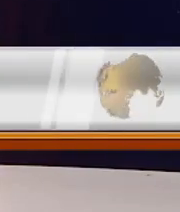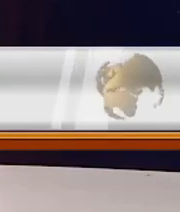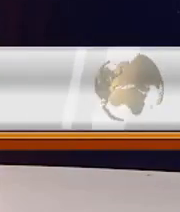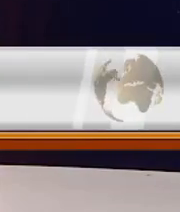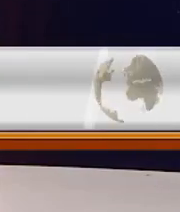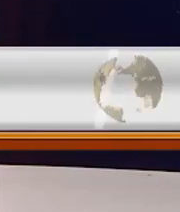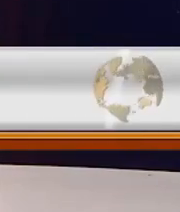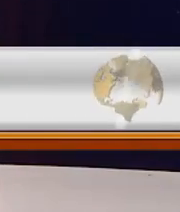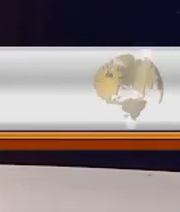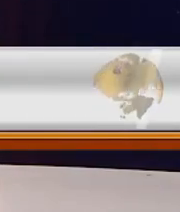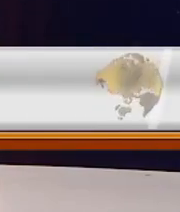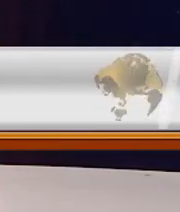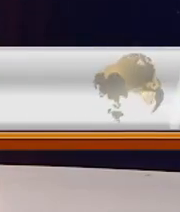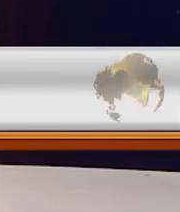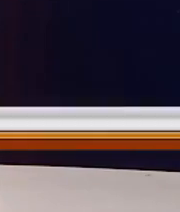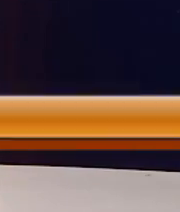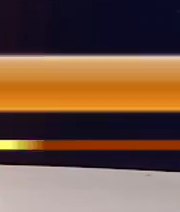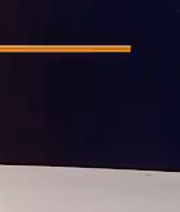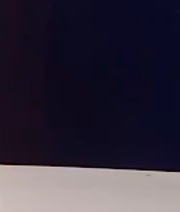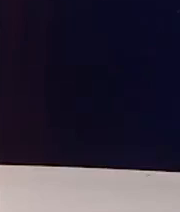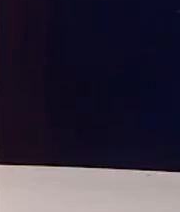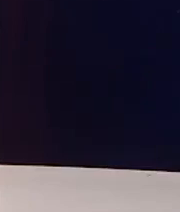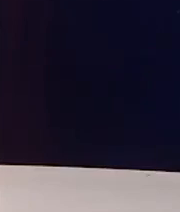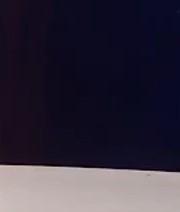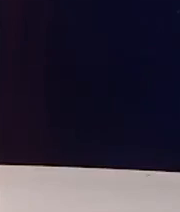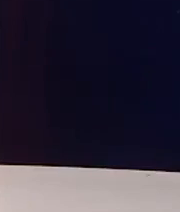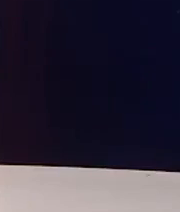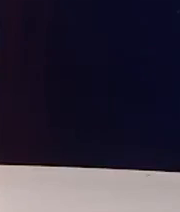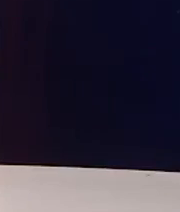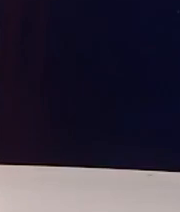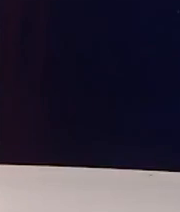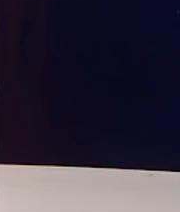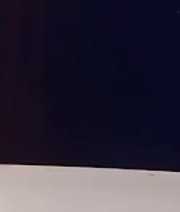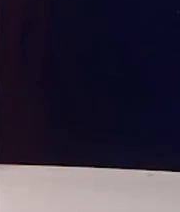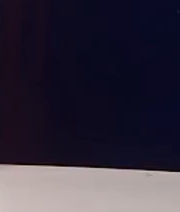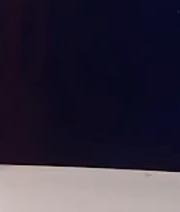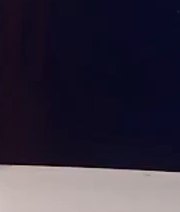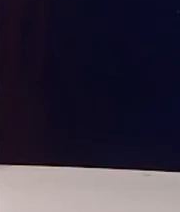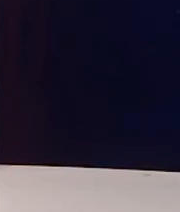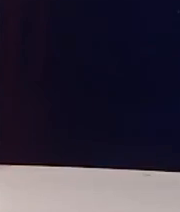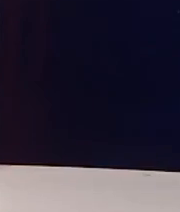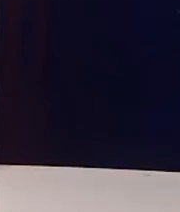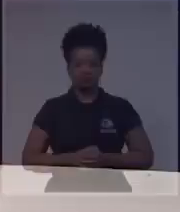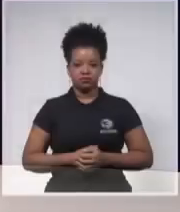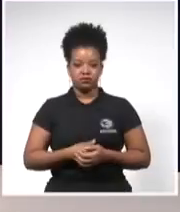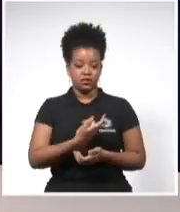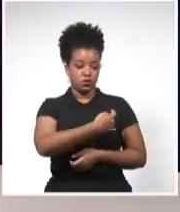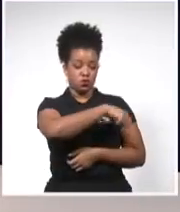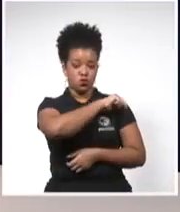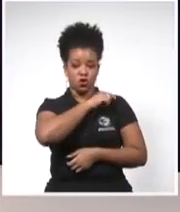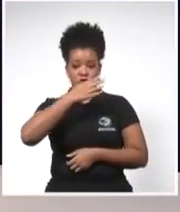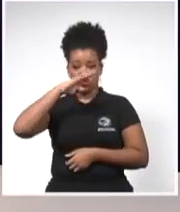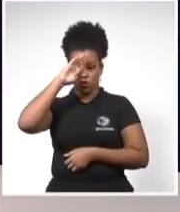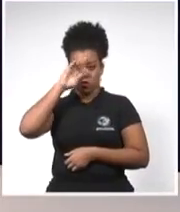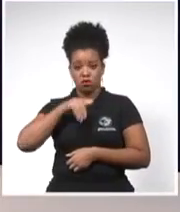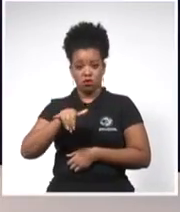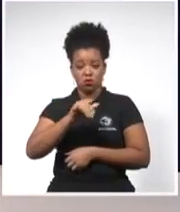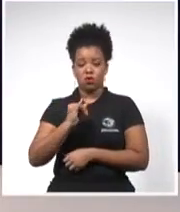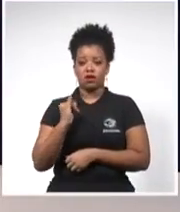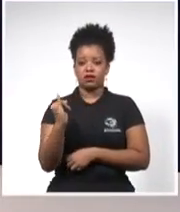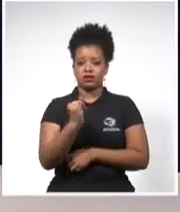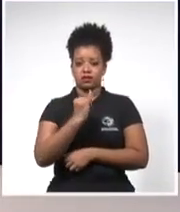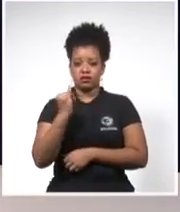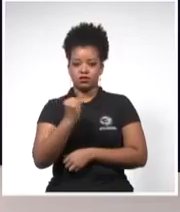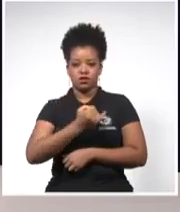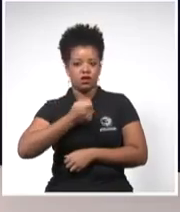arrecia su campaña contra la cooperación médica internacional de Cuba. El pueblo de Cuba y la comunidad internacional conocen